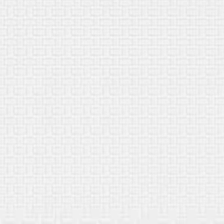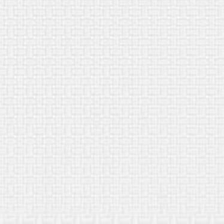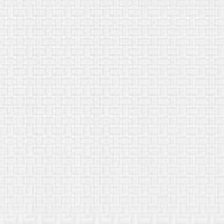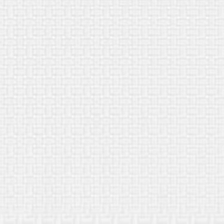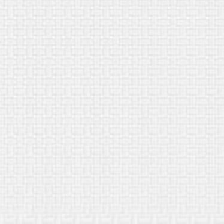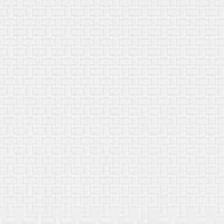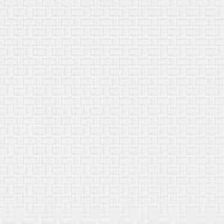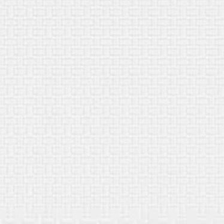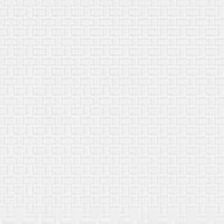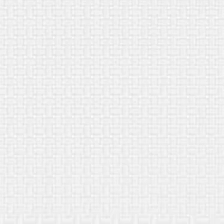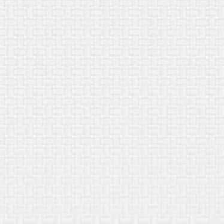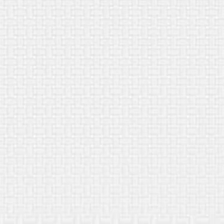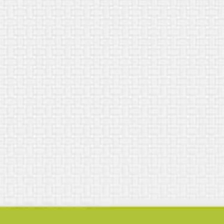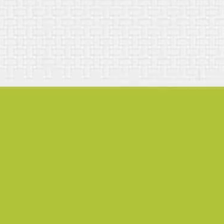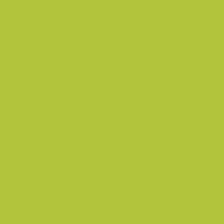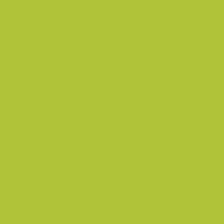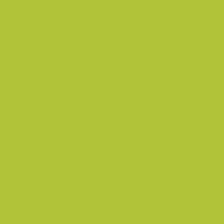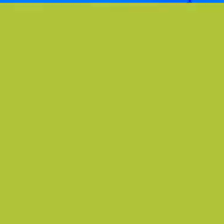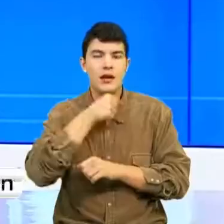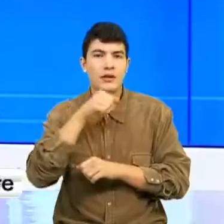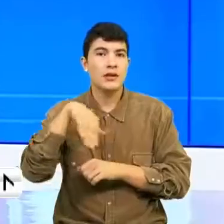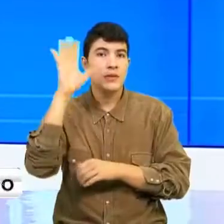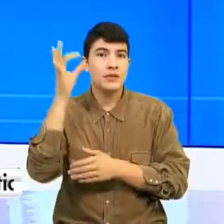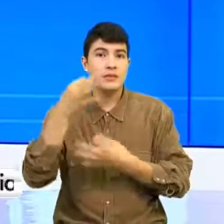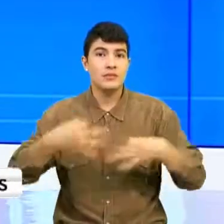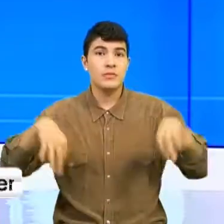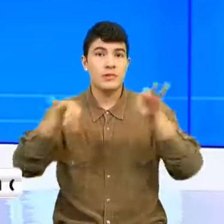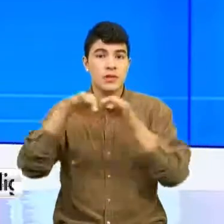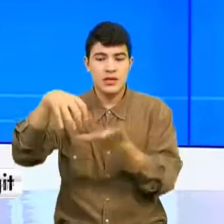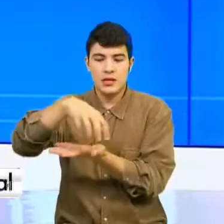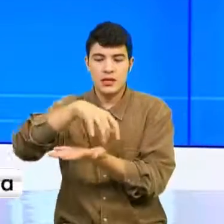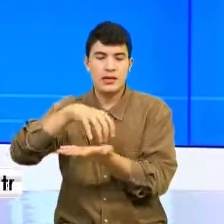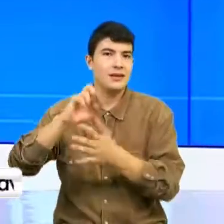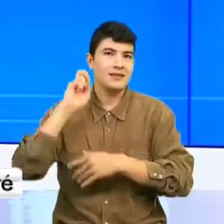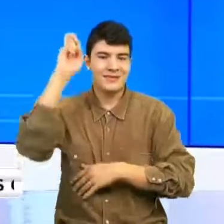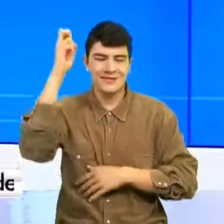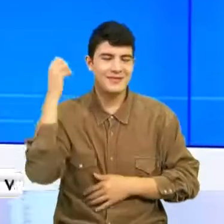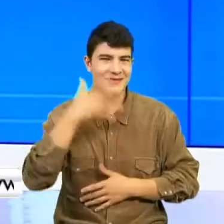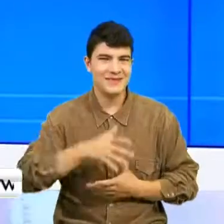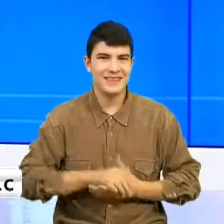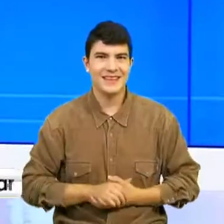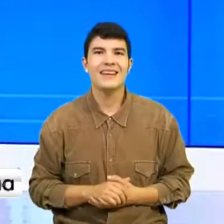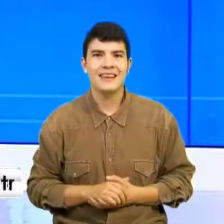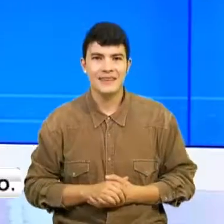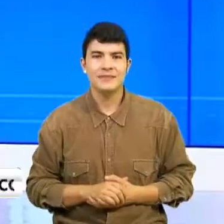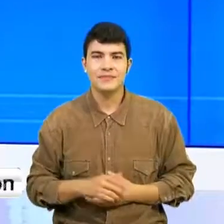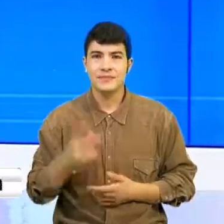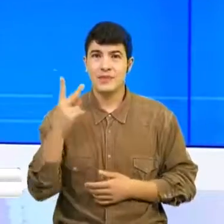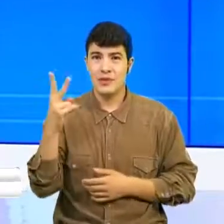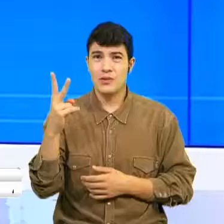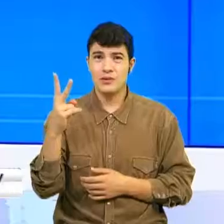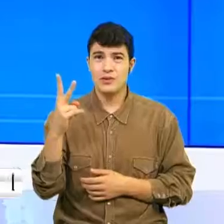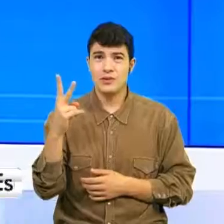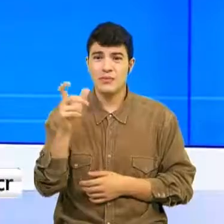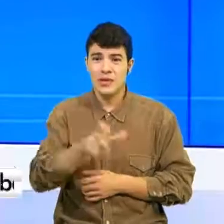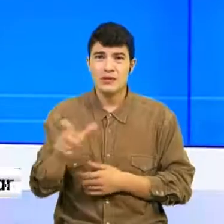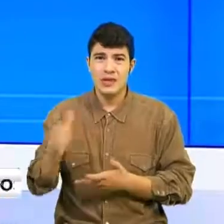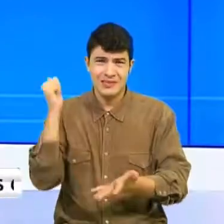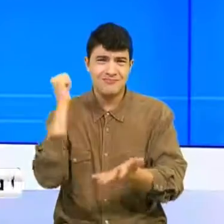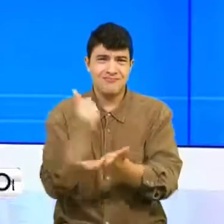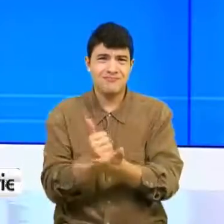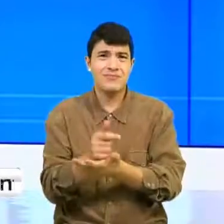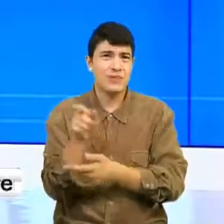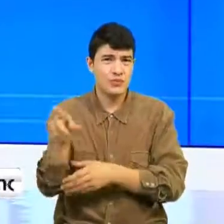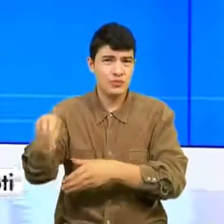pero con dos hechos de sangre se registraron en los municipios de la provincia de ocaña durante los últimos días un